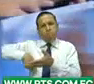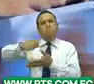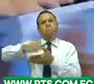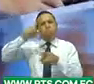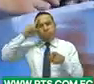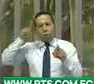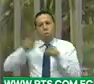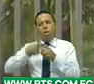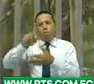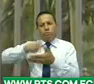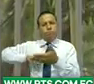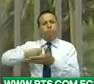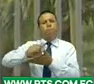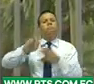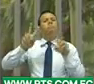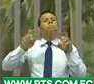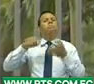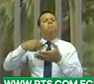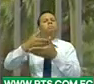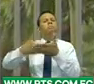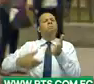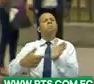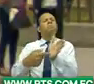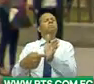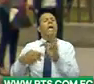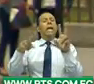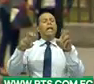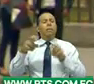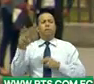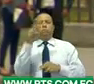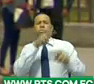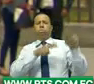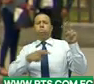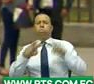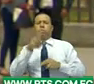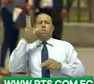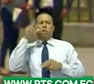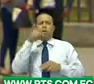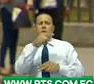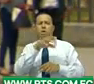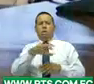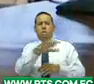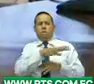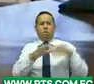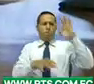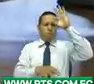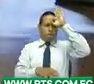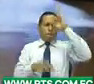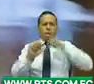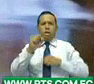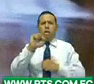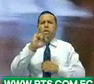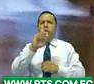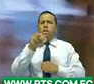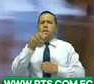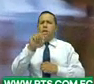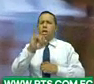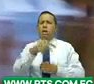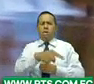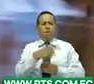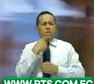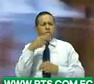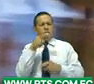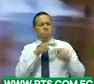el fin de intensificar las prevenciones en el Hospital Monte Sinaí. La escasez de